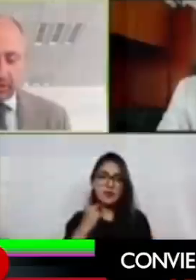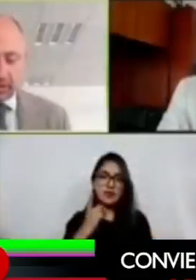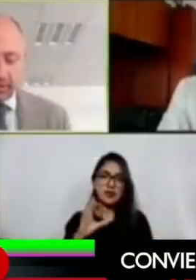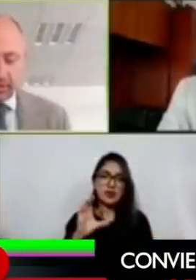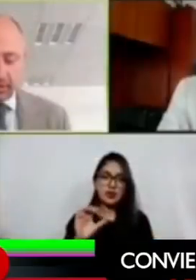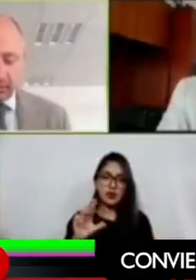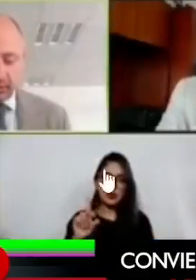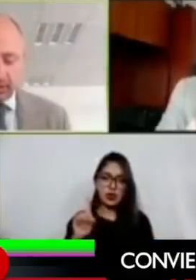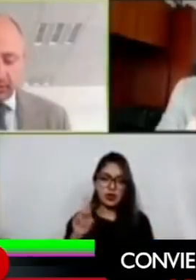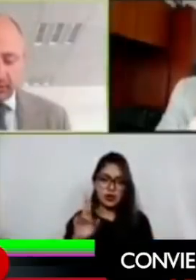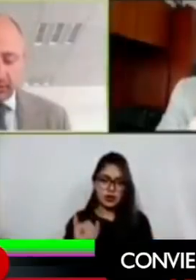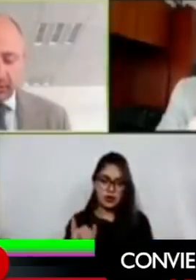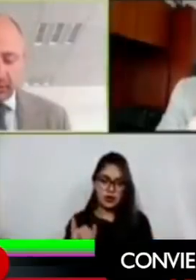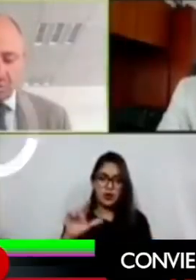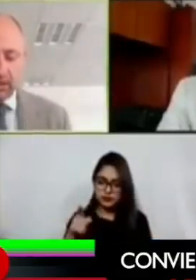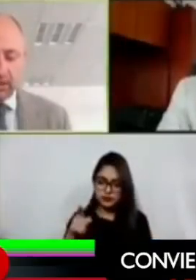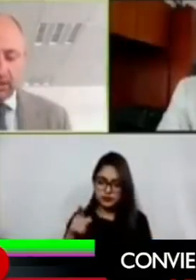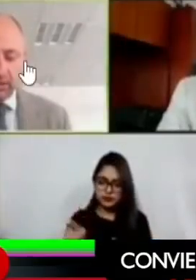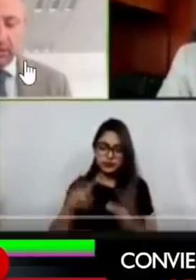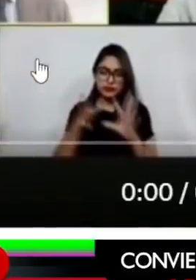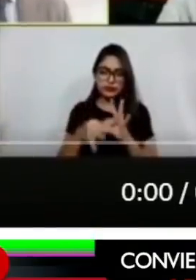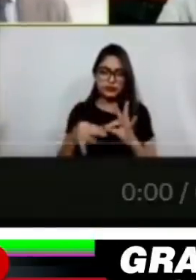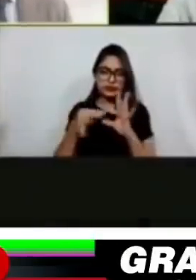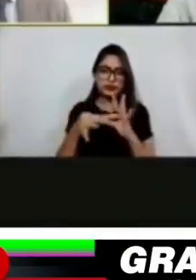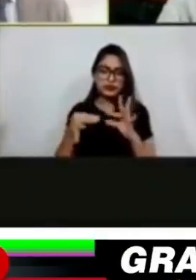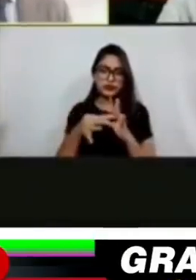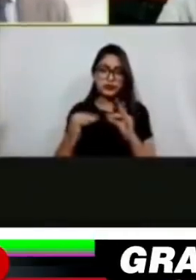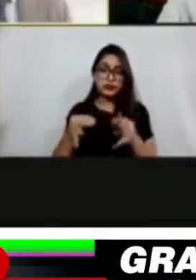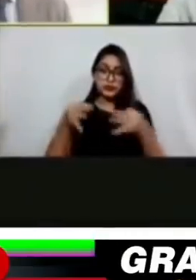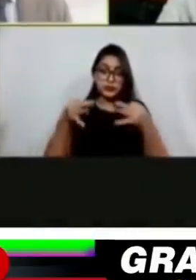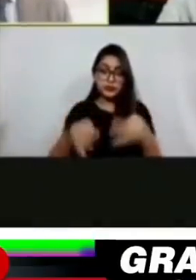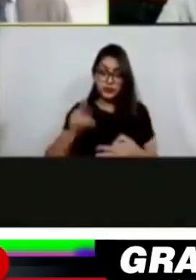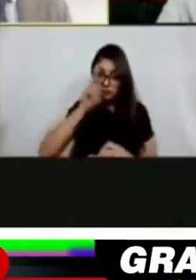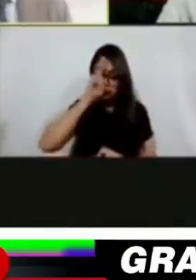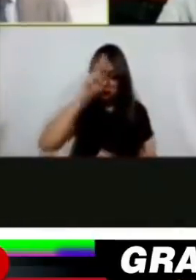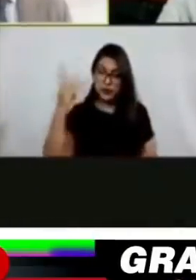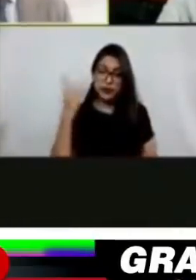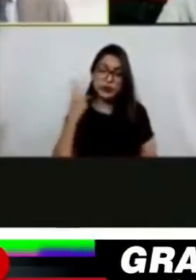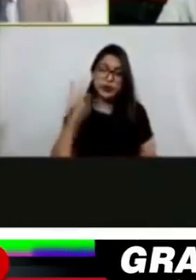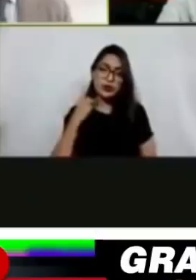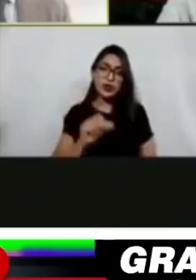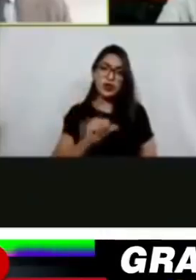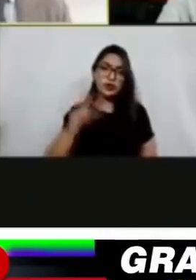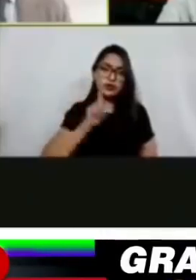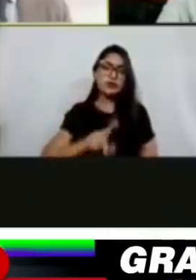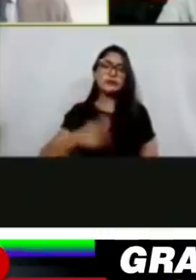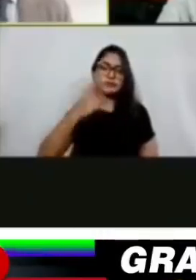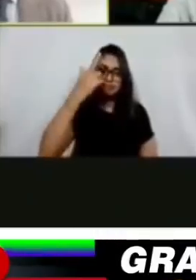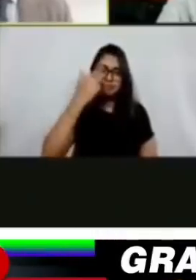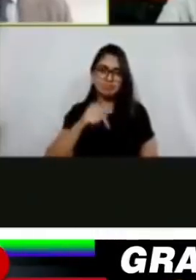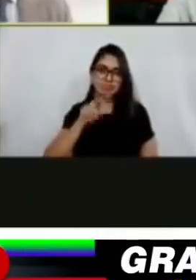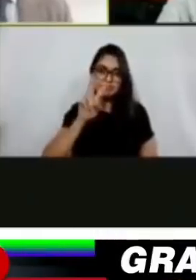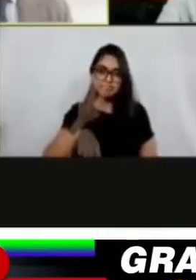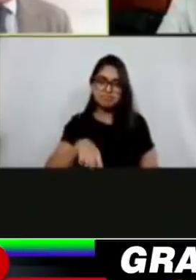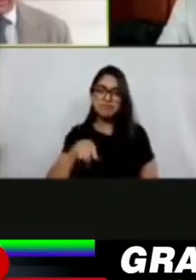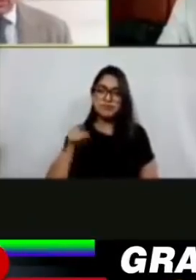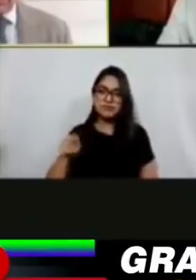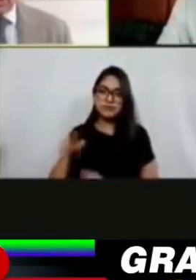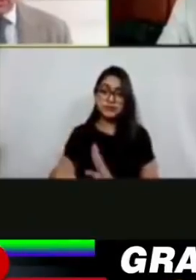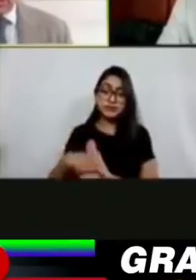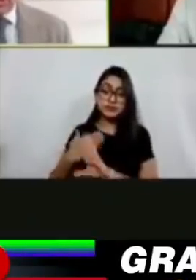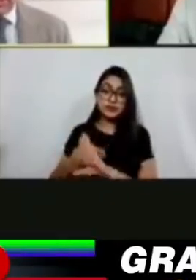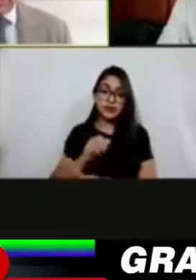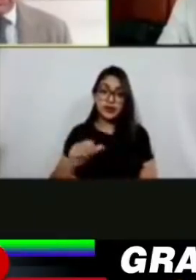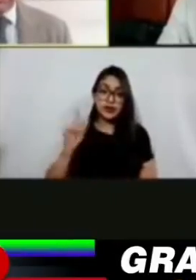video. Diputados, contra las mujeres por razón de género, en contra de las mujeres trans y de